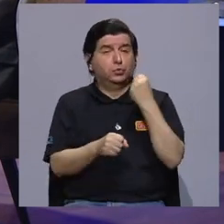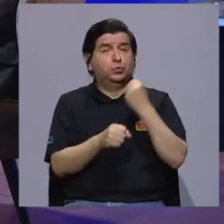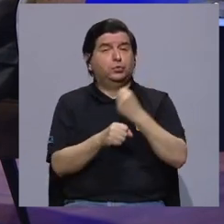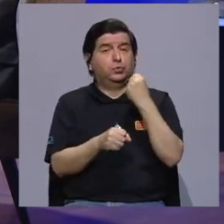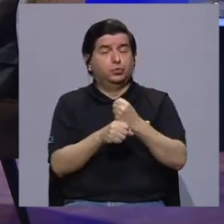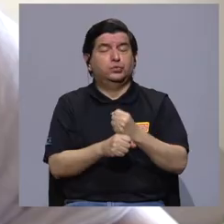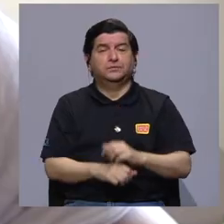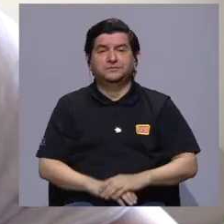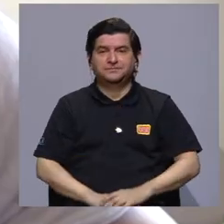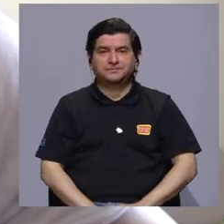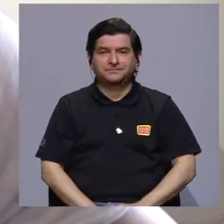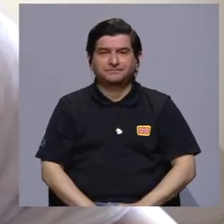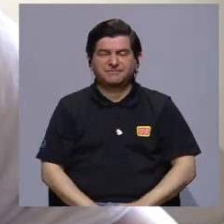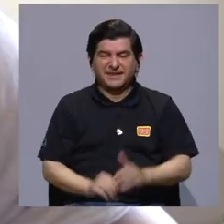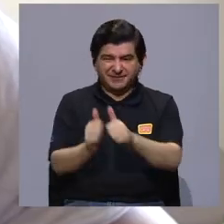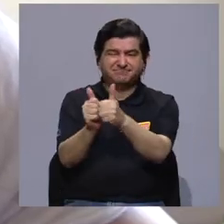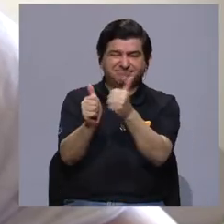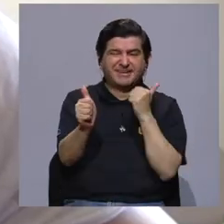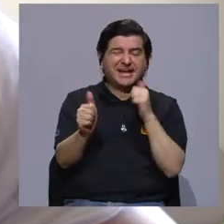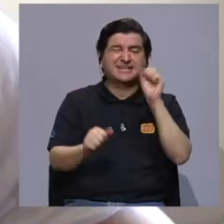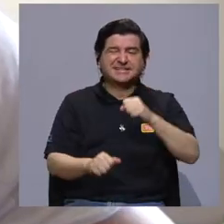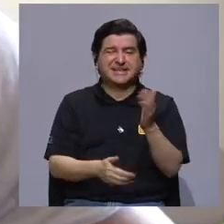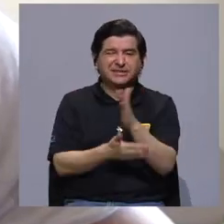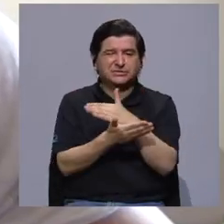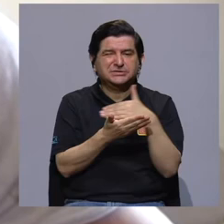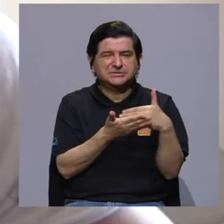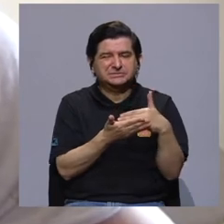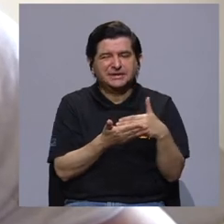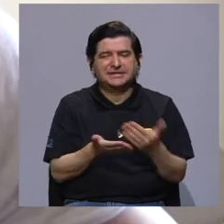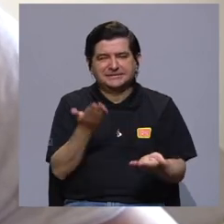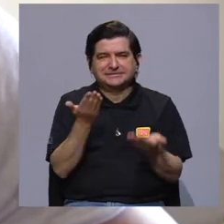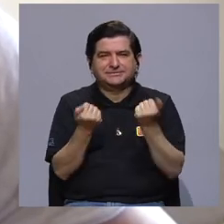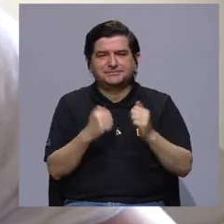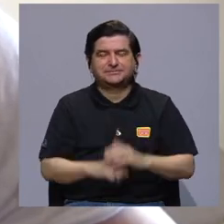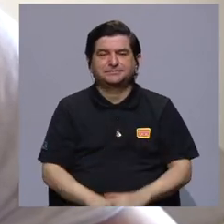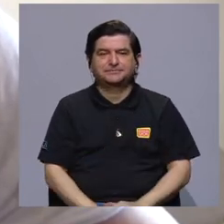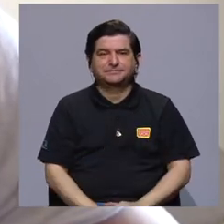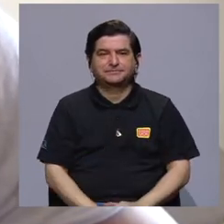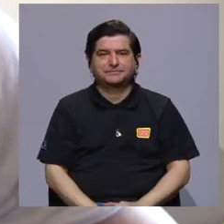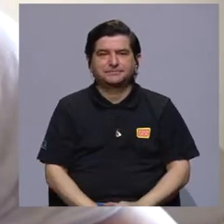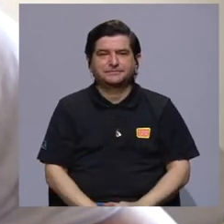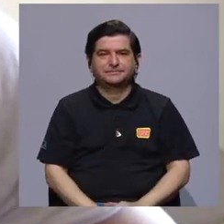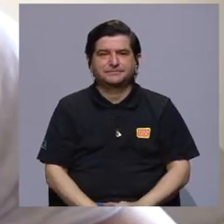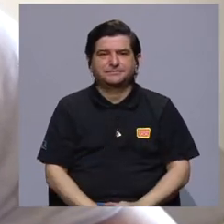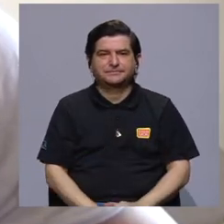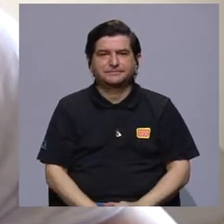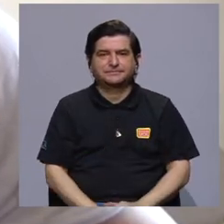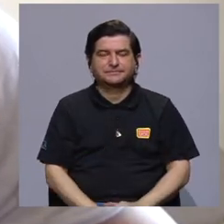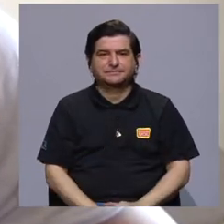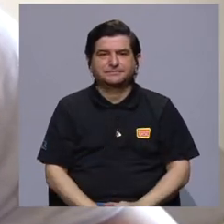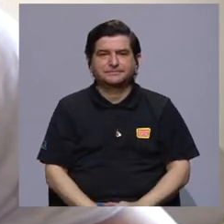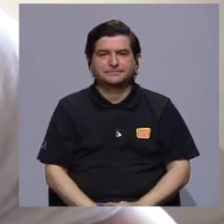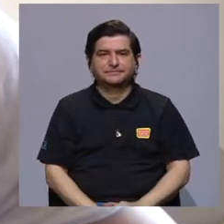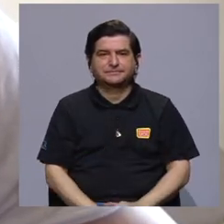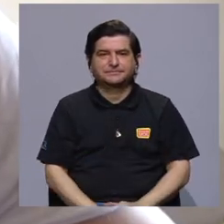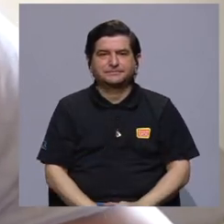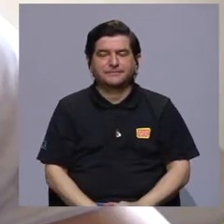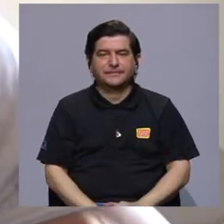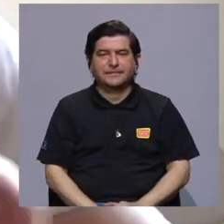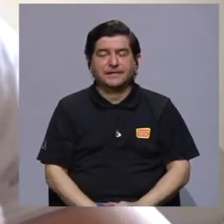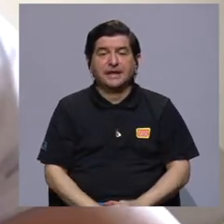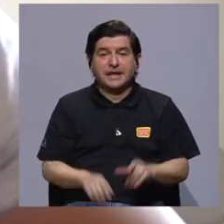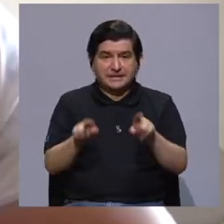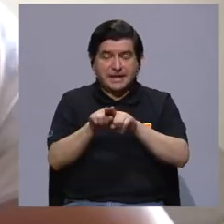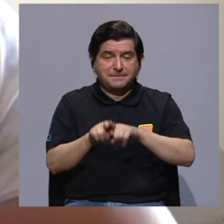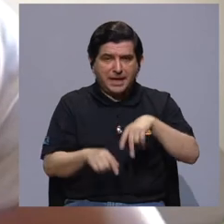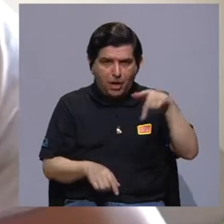muchos esfuerzos y sí, pues sí, se nos ha atrasado un poquito esta parte. Al menos desde este lado, del lado